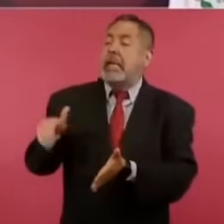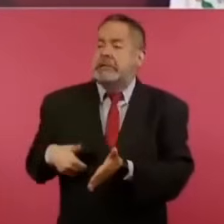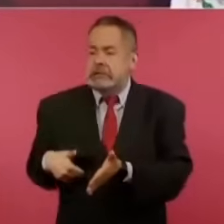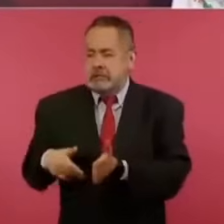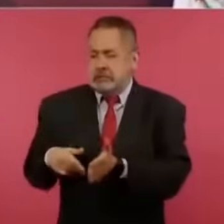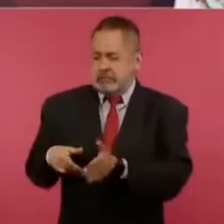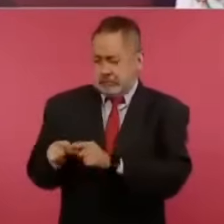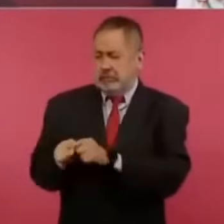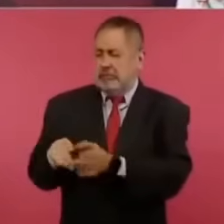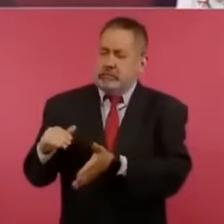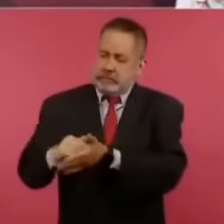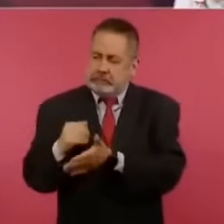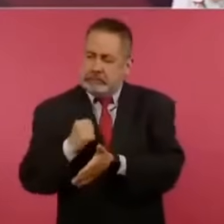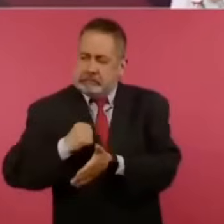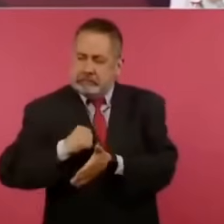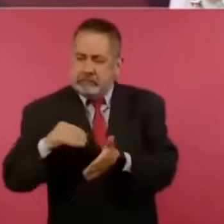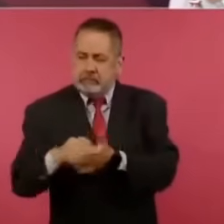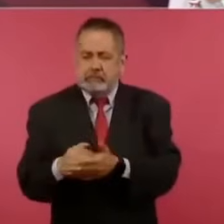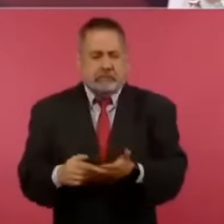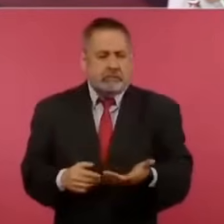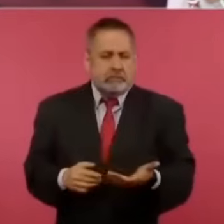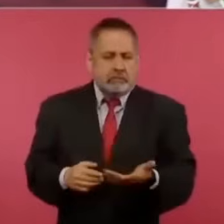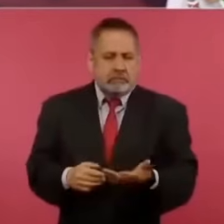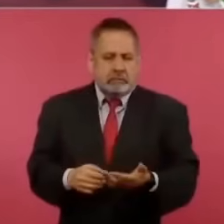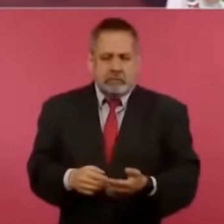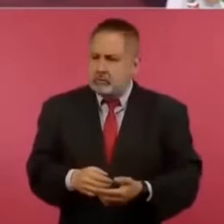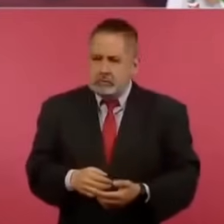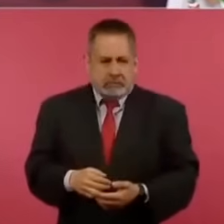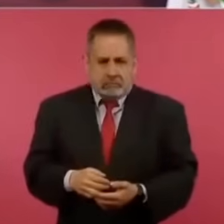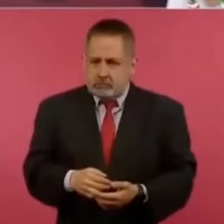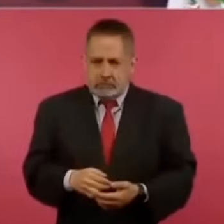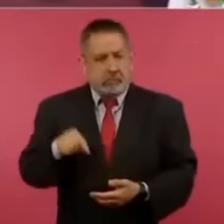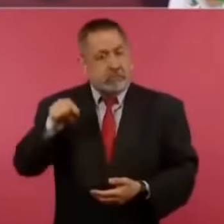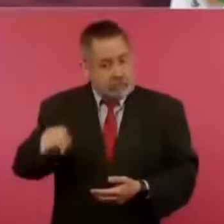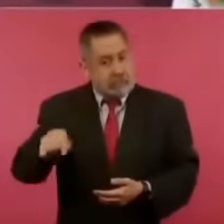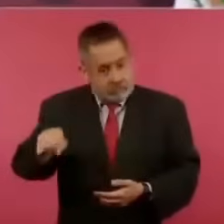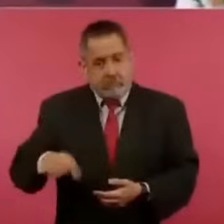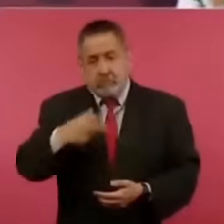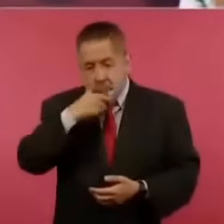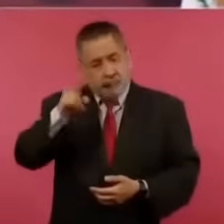de lo que se demostró fue un suicidio,